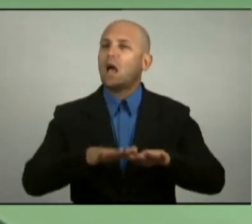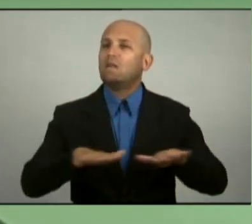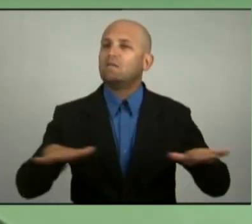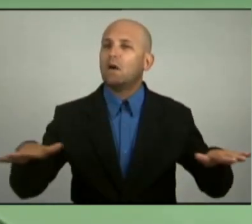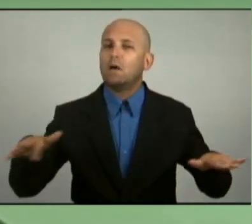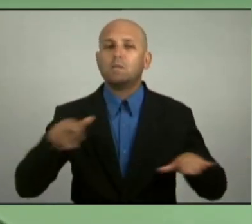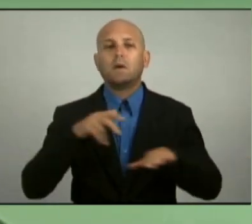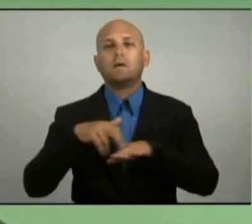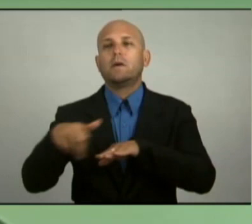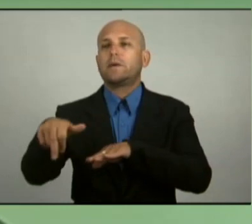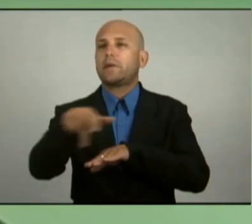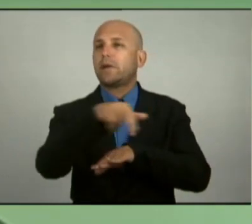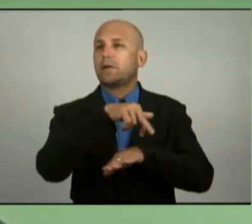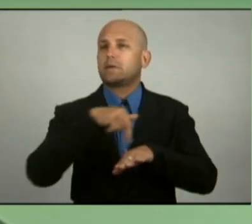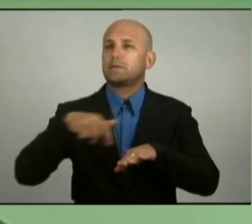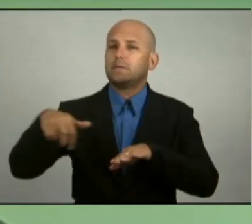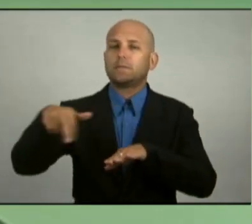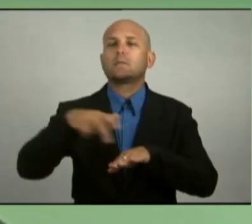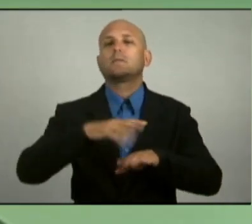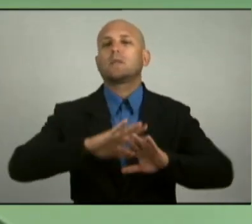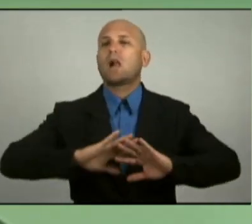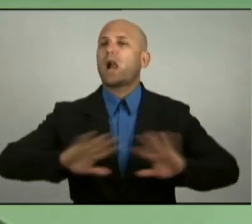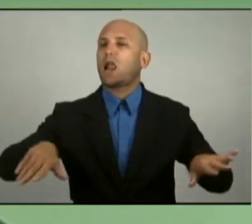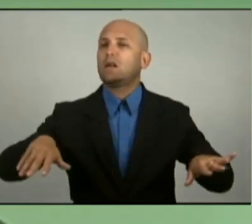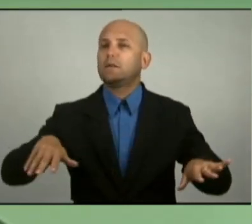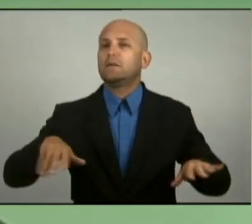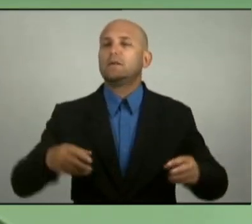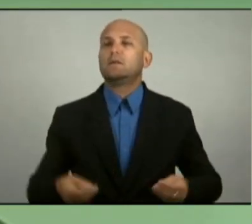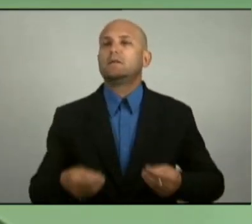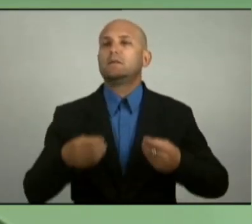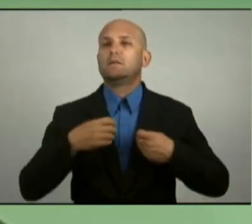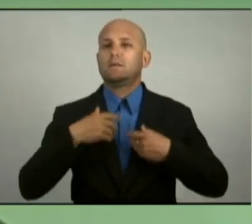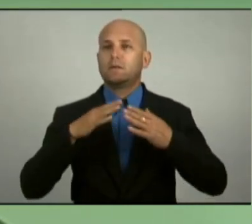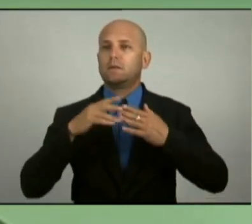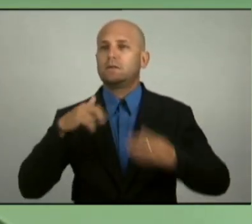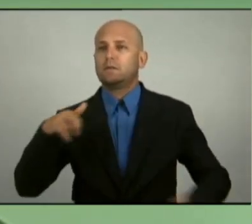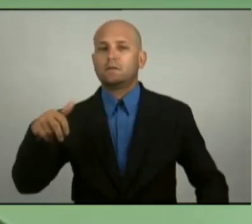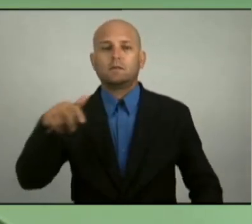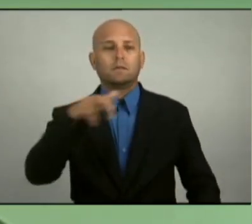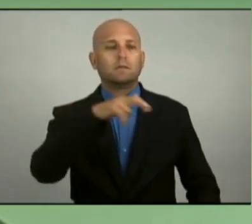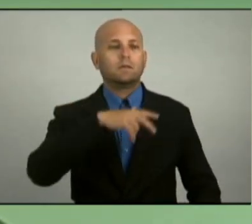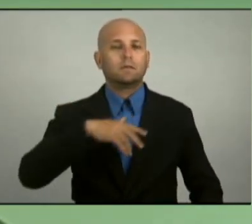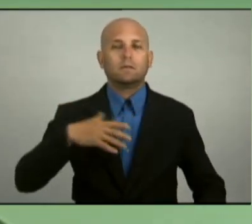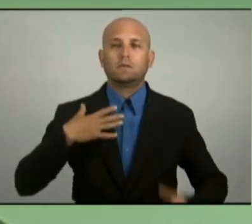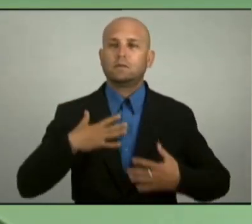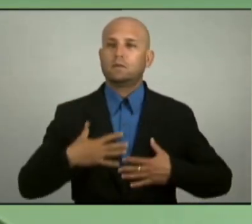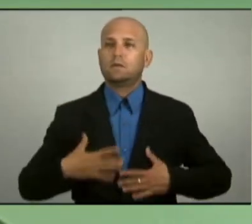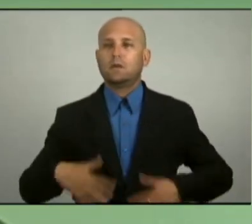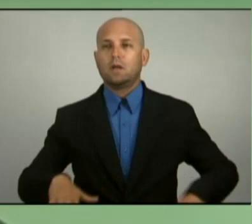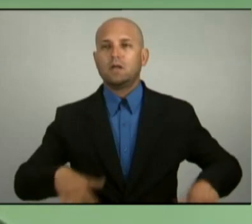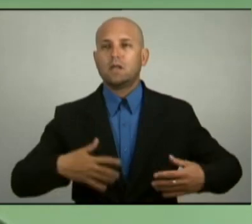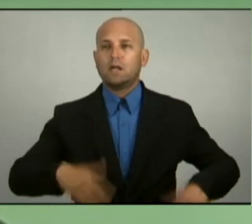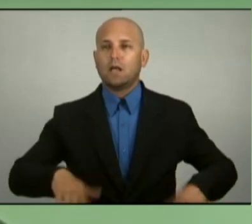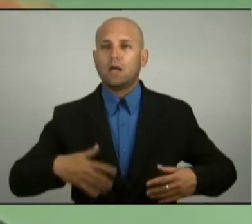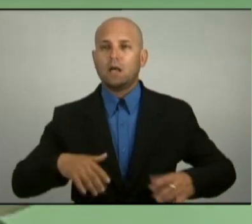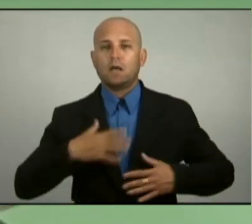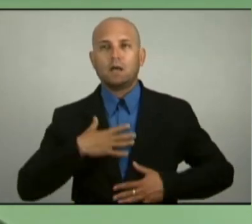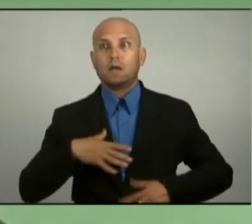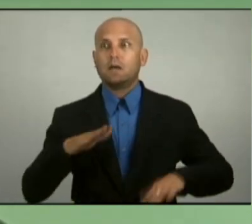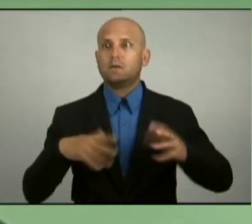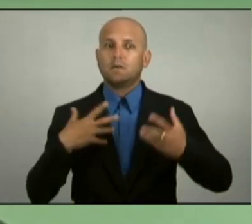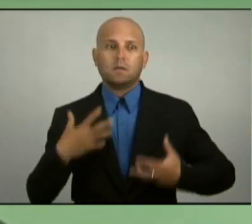hacerlo descalzo esto también ayuda a caminar a caminar dentro de la casa a relajar la musculatura a veces no nos dormimos porque estamos